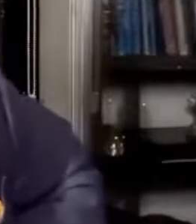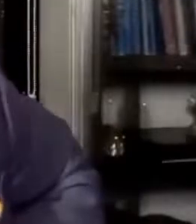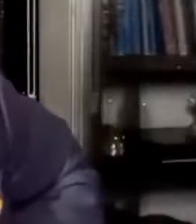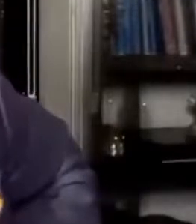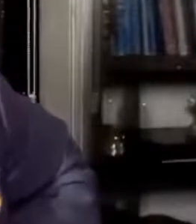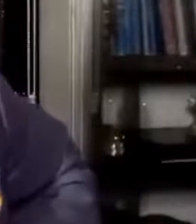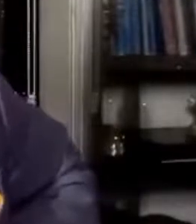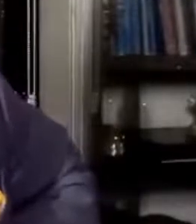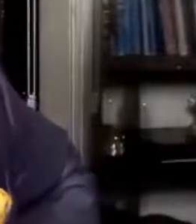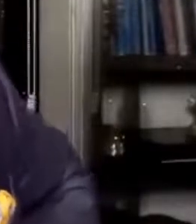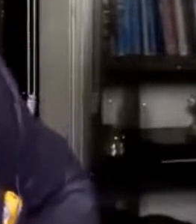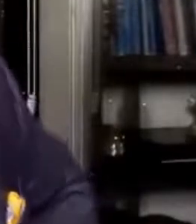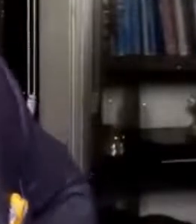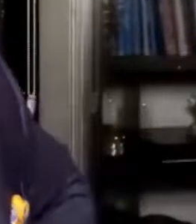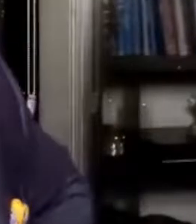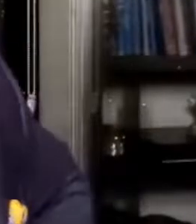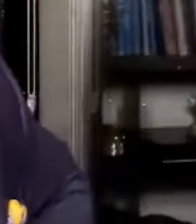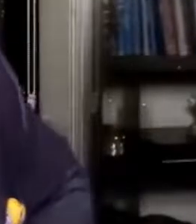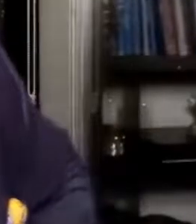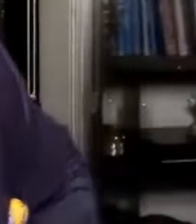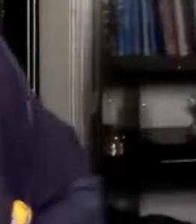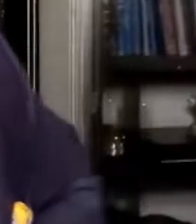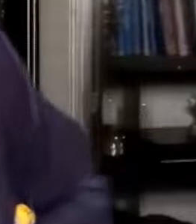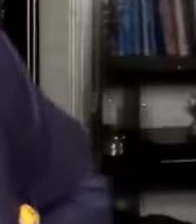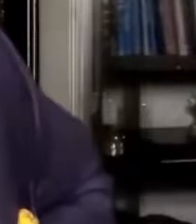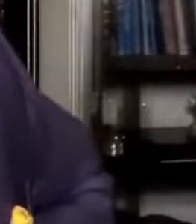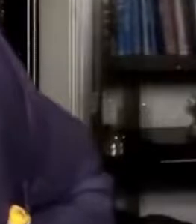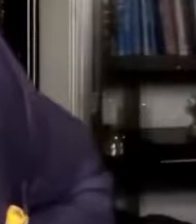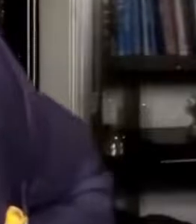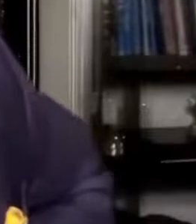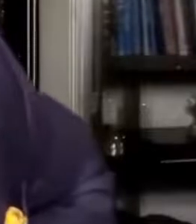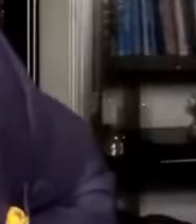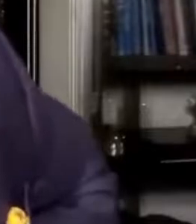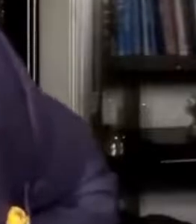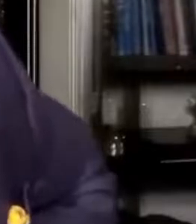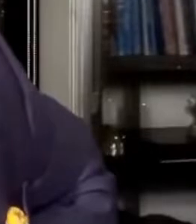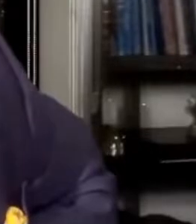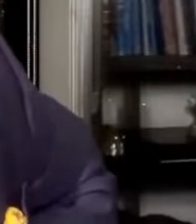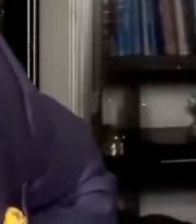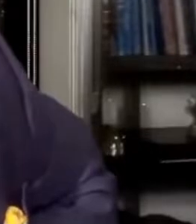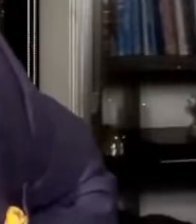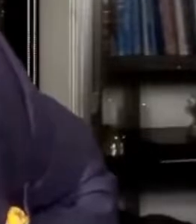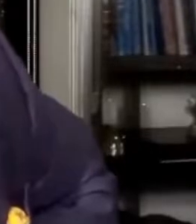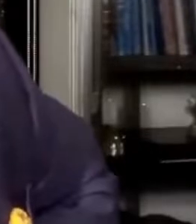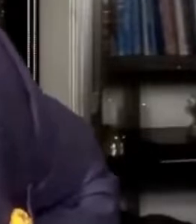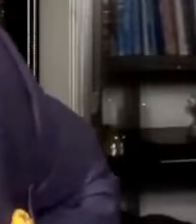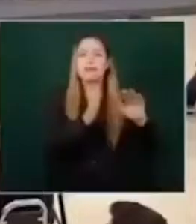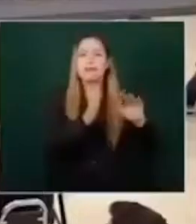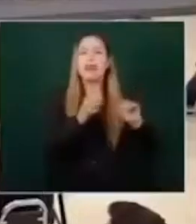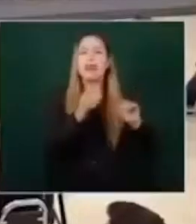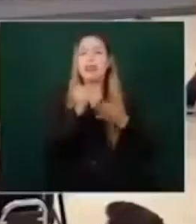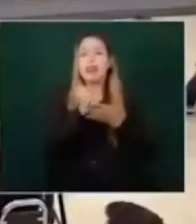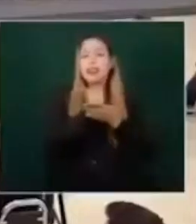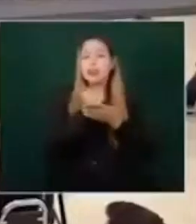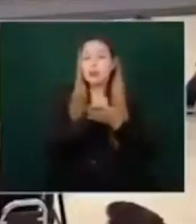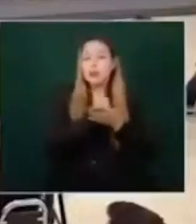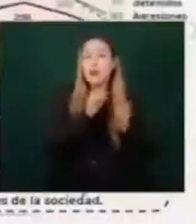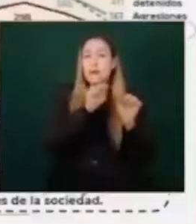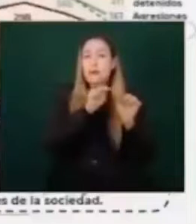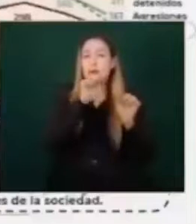secretario explique que todo es basado en la ley. Recordemos esto. La